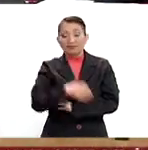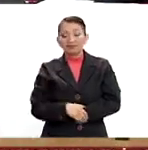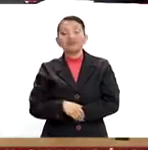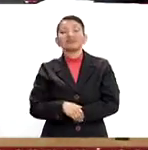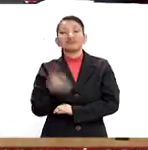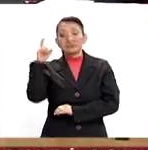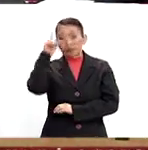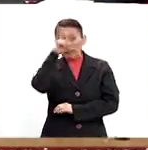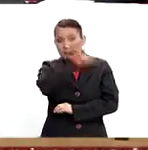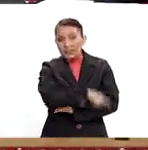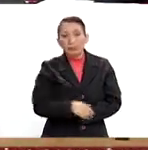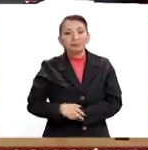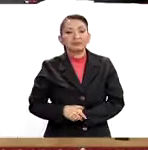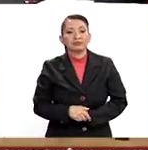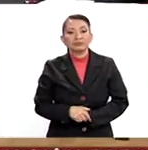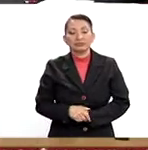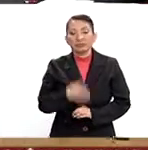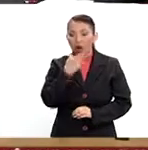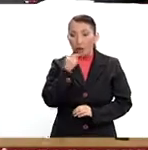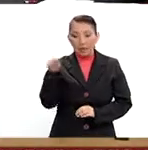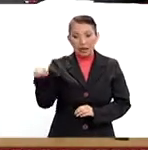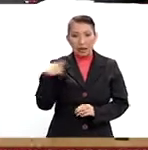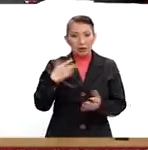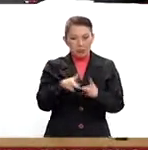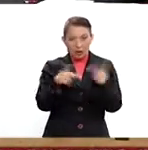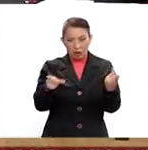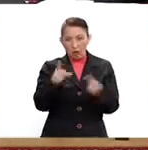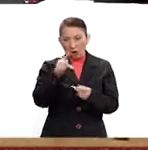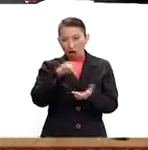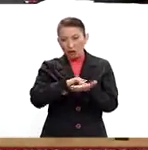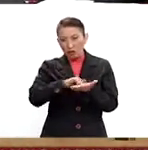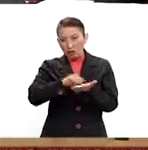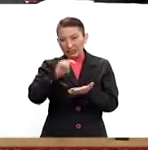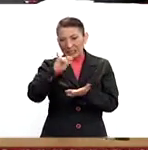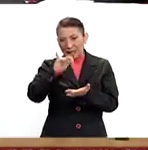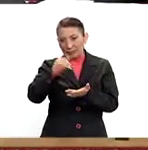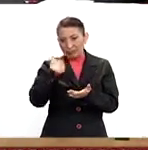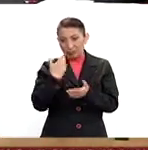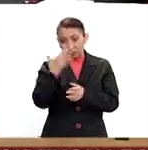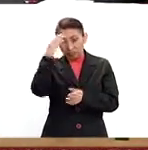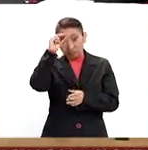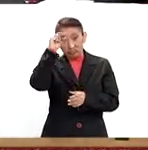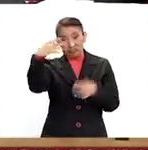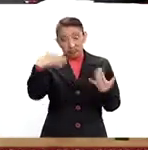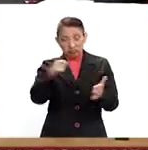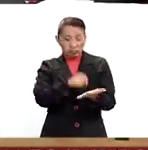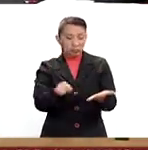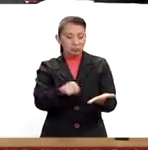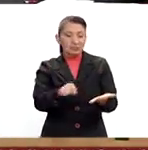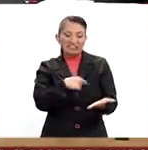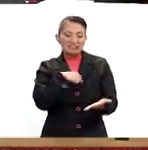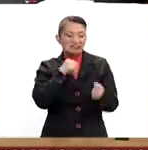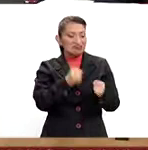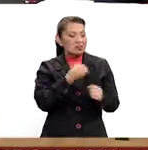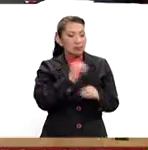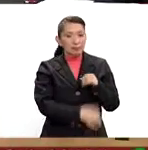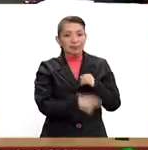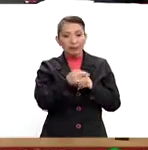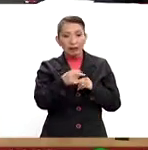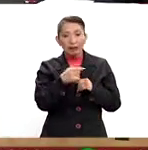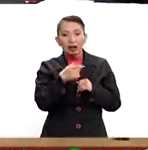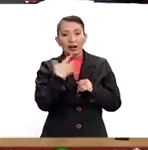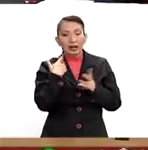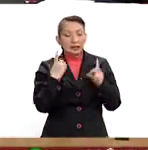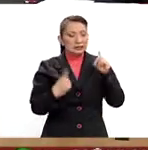crítico, Paul Krugman, premio Nobel. Bueno, siempre ha sido muy crítico, pero además fue de los pocos, personajes de ese nivel